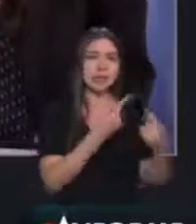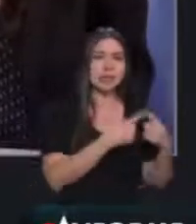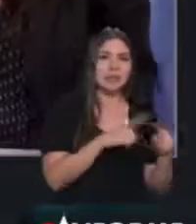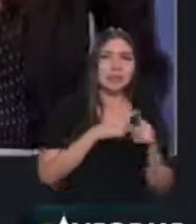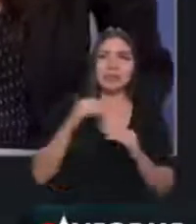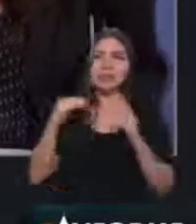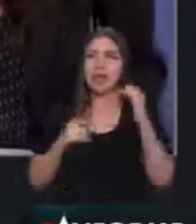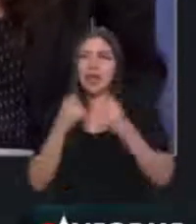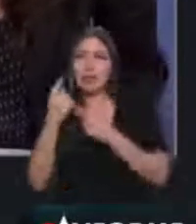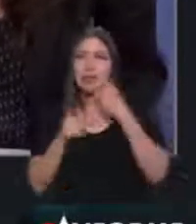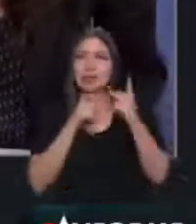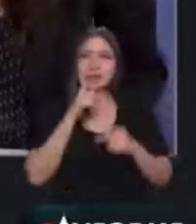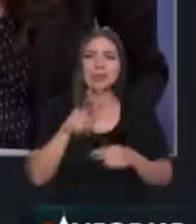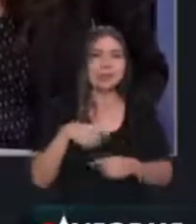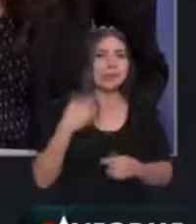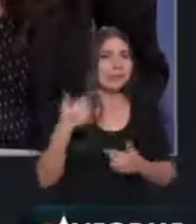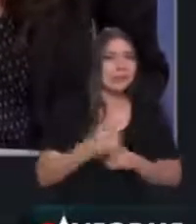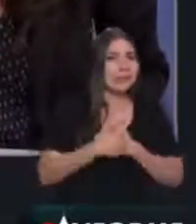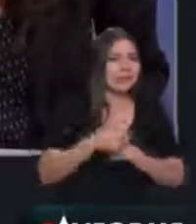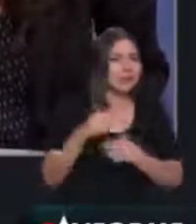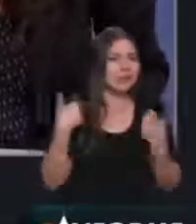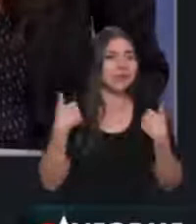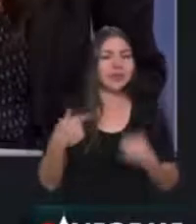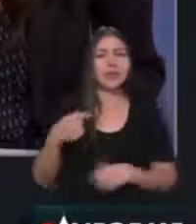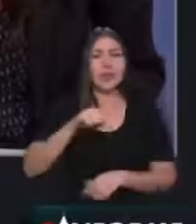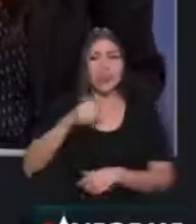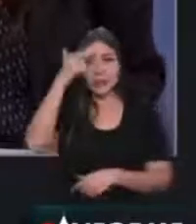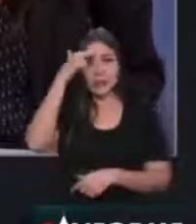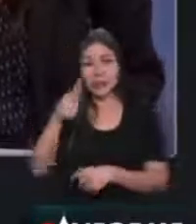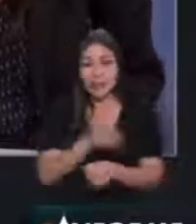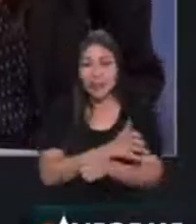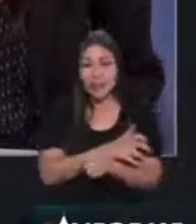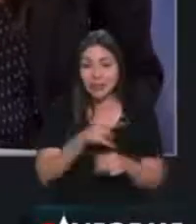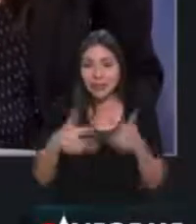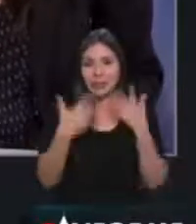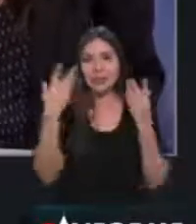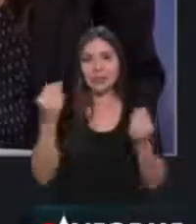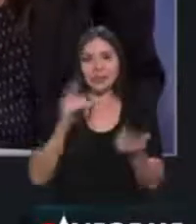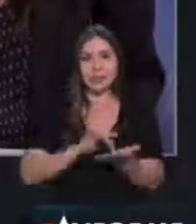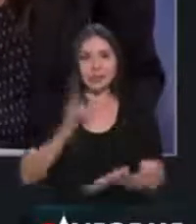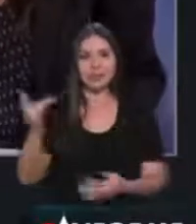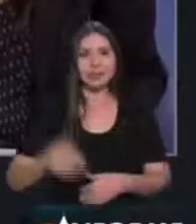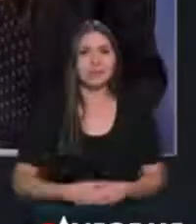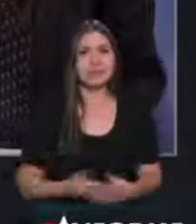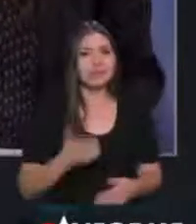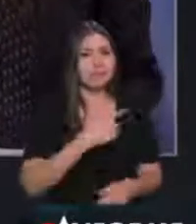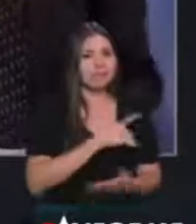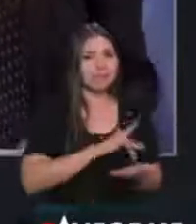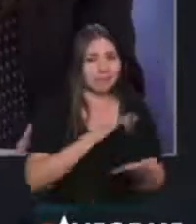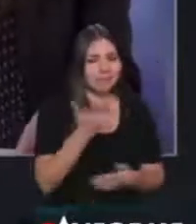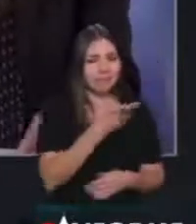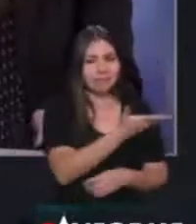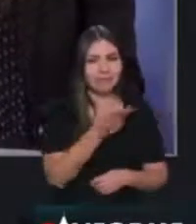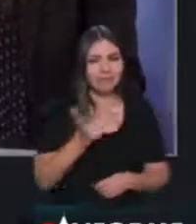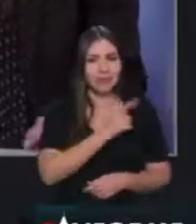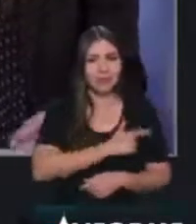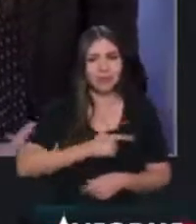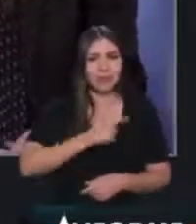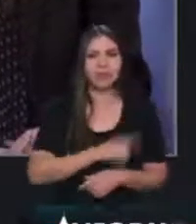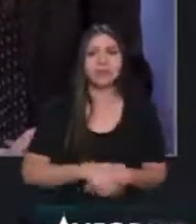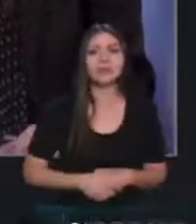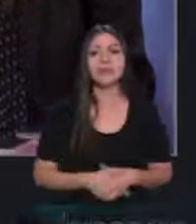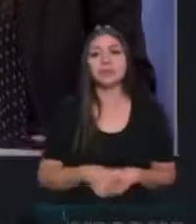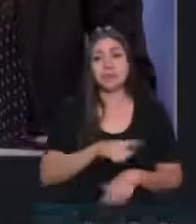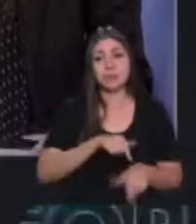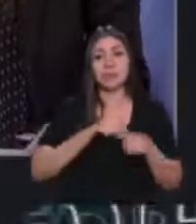pronto no entendemos. Sí. Muchísimas gracias por habernos acompañado esta noche. No, gracias a ustedes, ha sido un placer. Muchas gracias Jesús Acervantes. Vamos